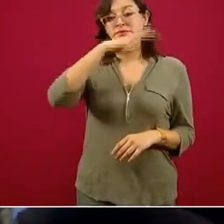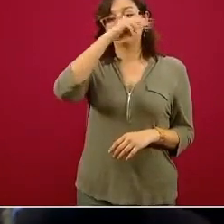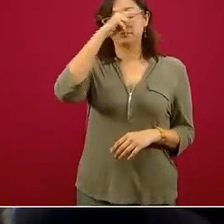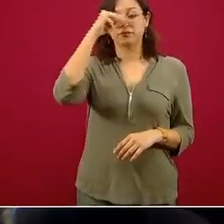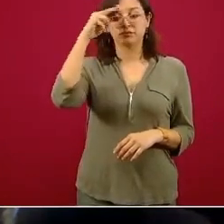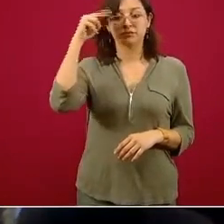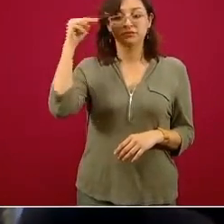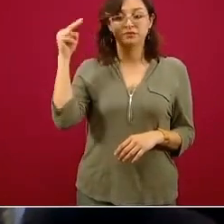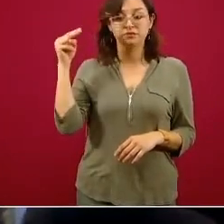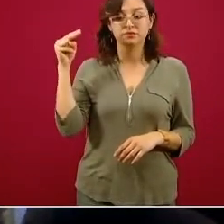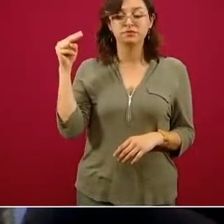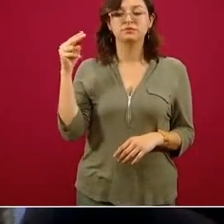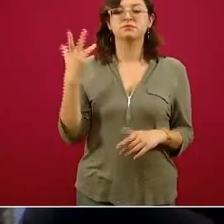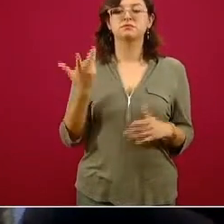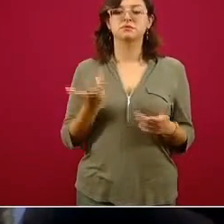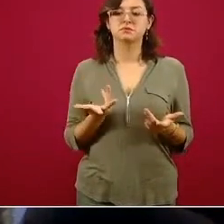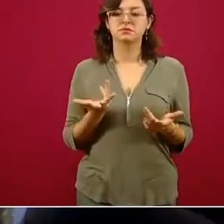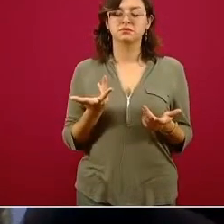Nayarit